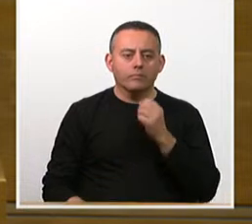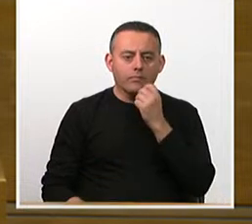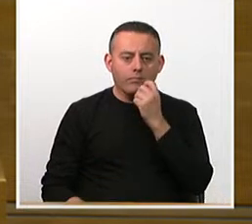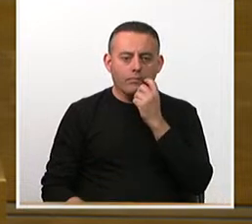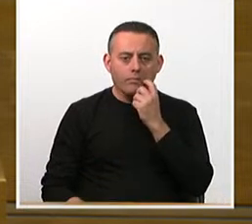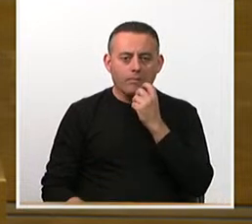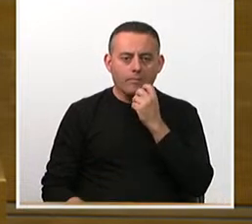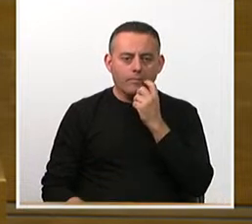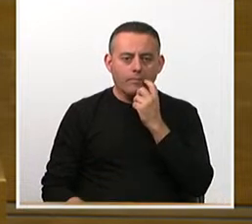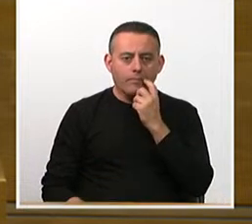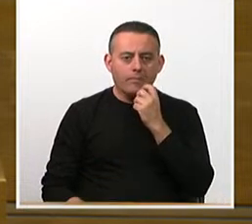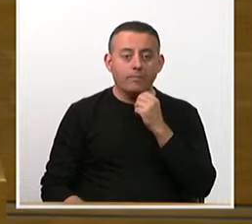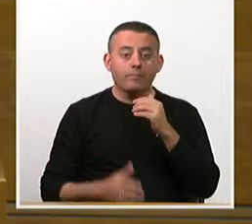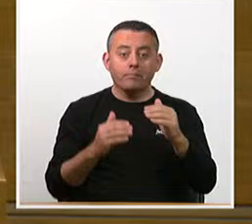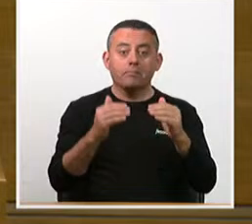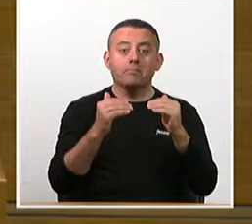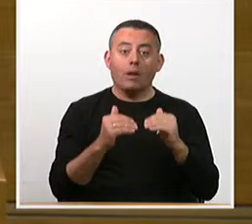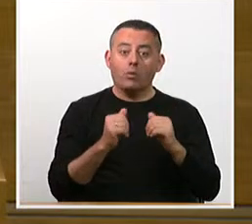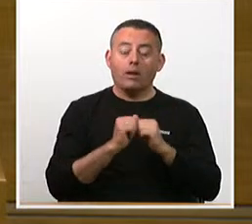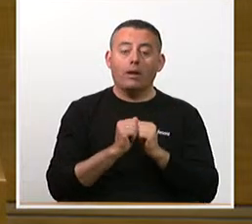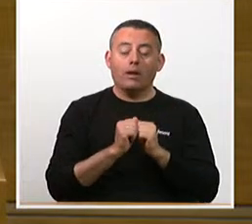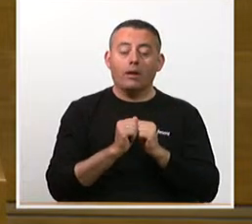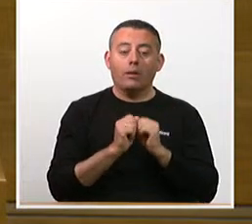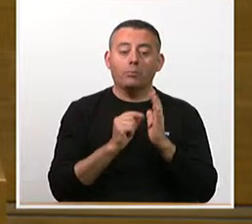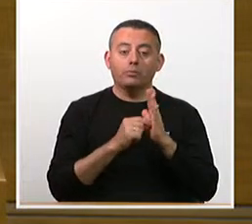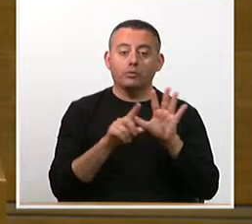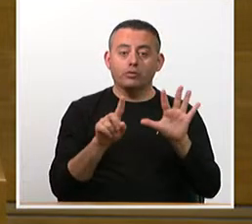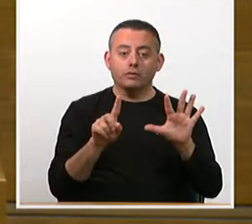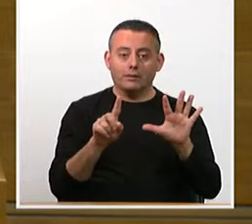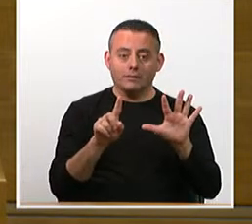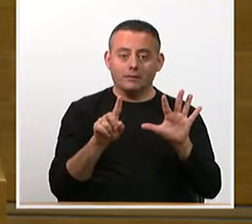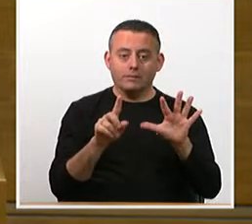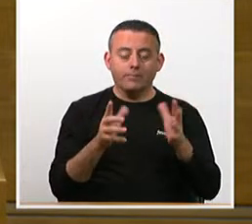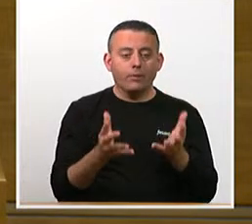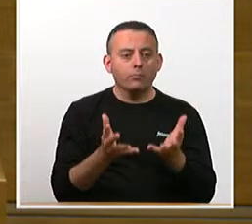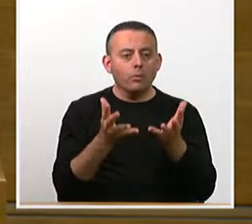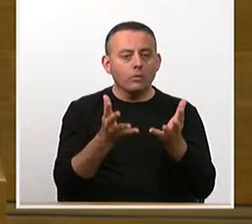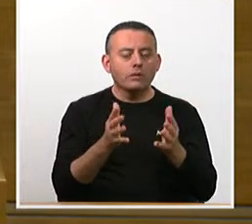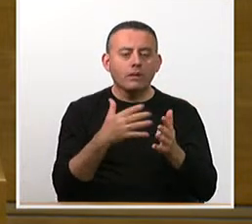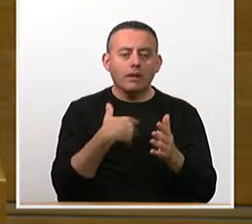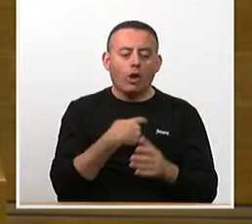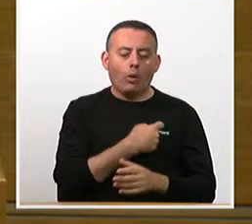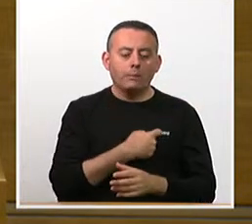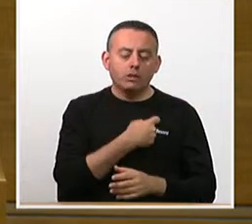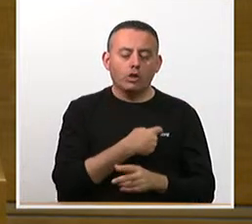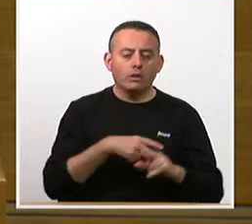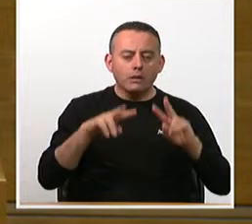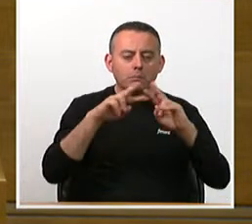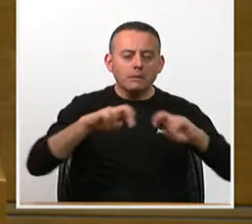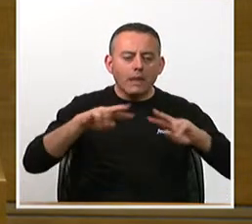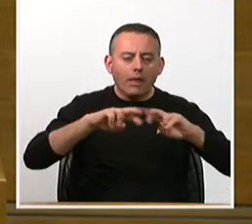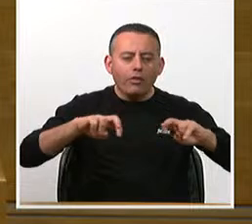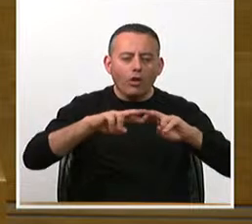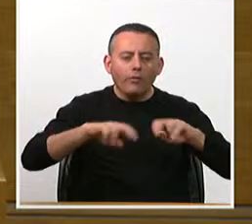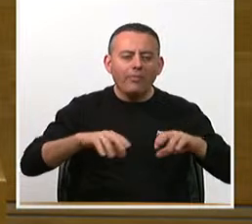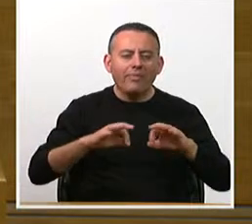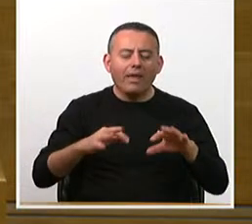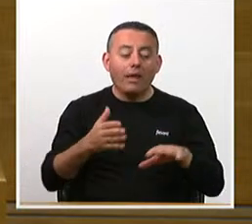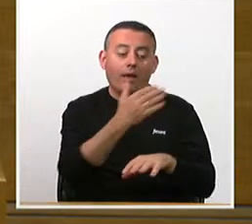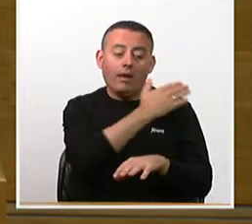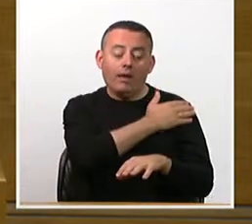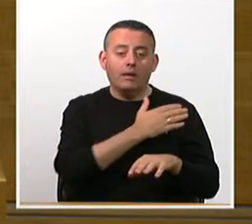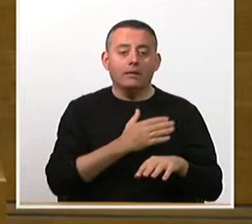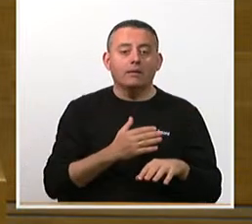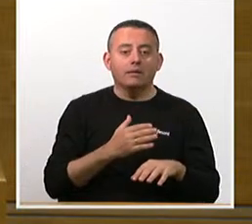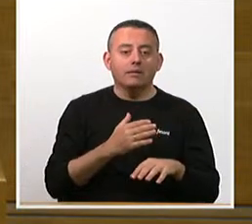iniciativa votamos ahora el punto número se propuesta de creación de una comisión de investigación sobre irregularidades cometidas